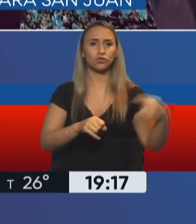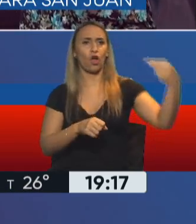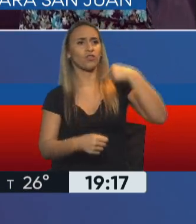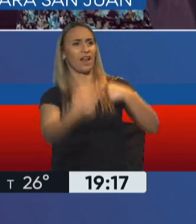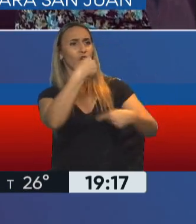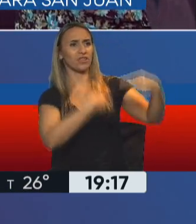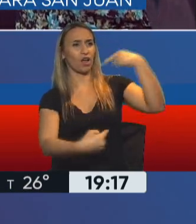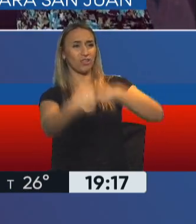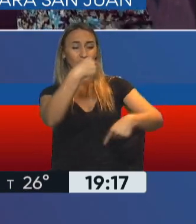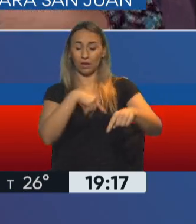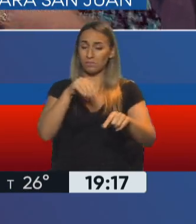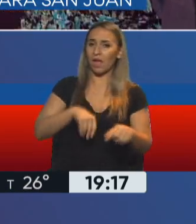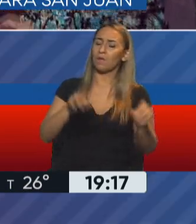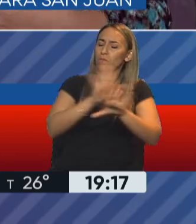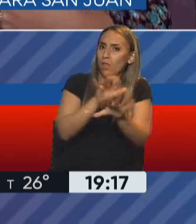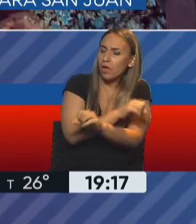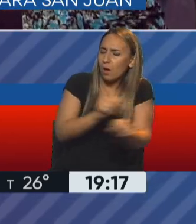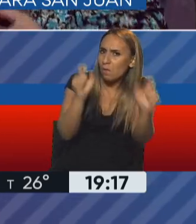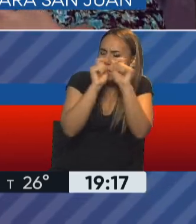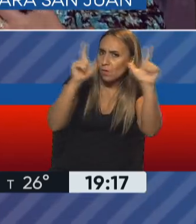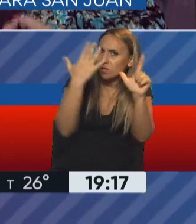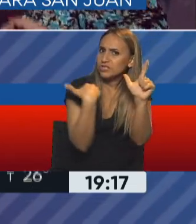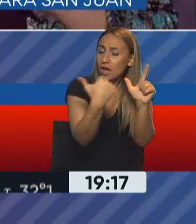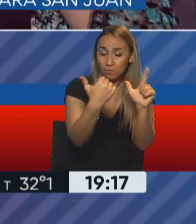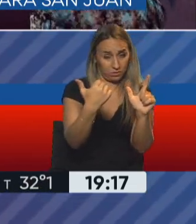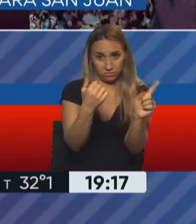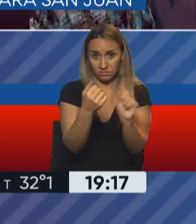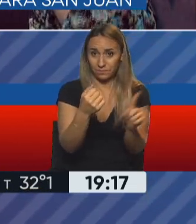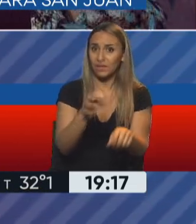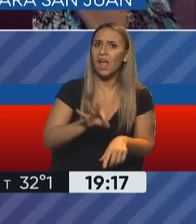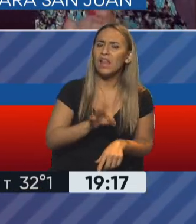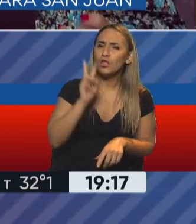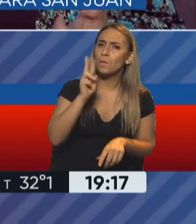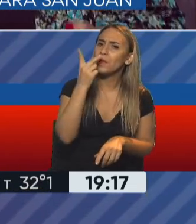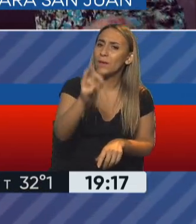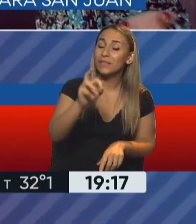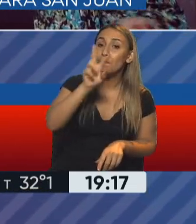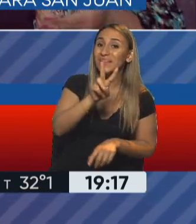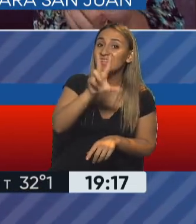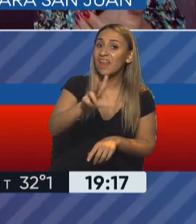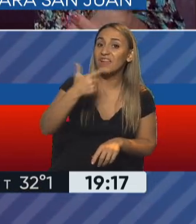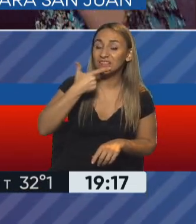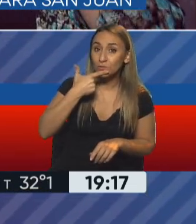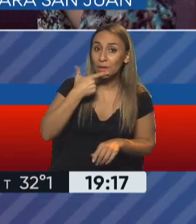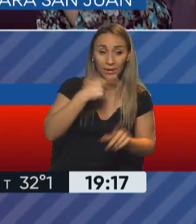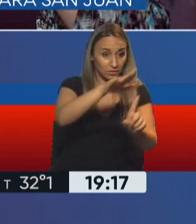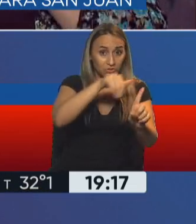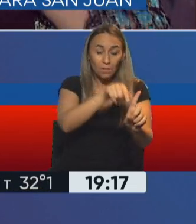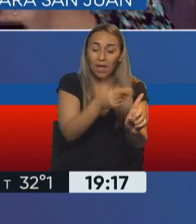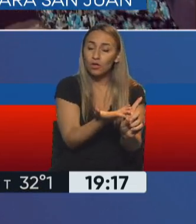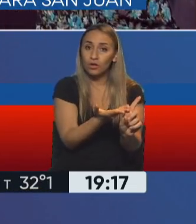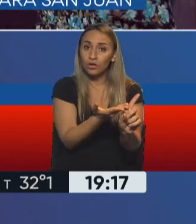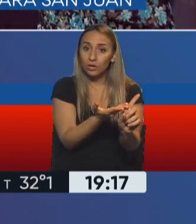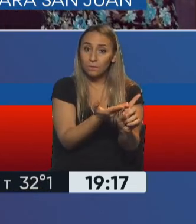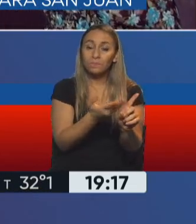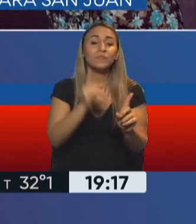indagatoria. No fue sorpresivo. El 23 de septiembre del 2020 se lo acusó directamente. Figura, consta, fueron llamados